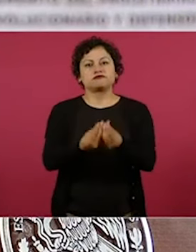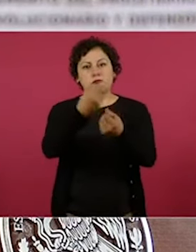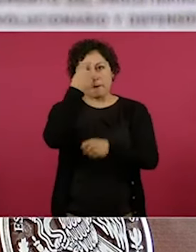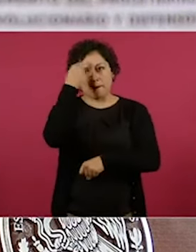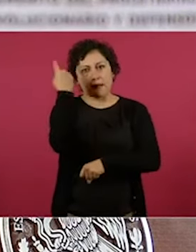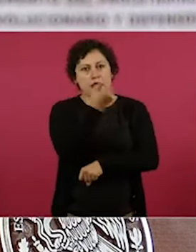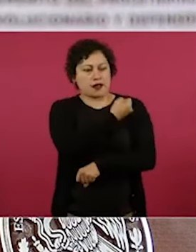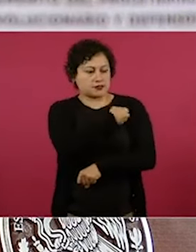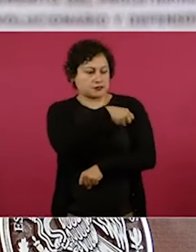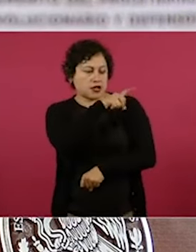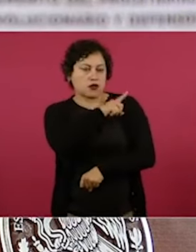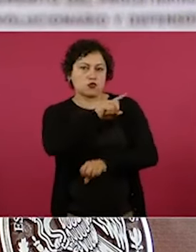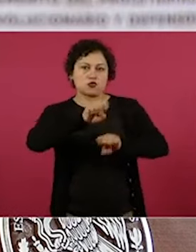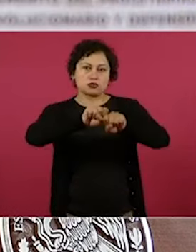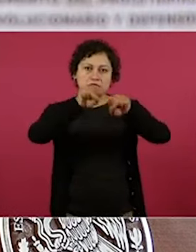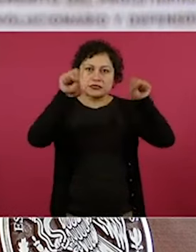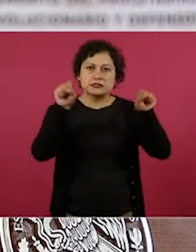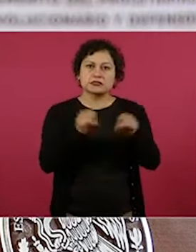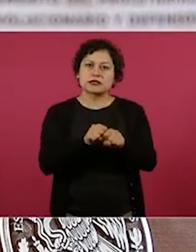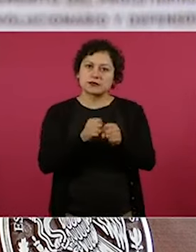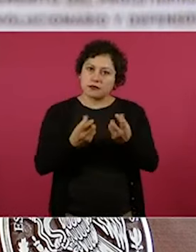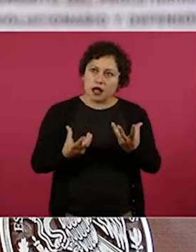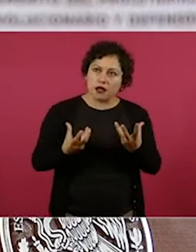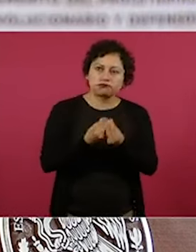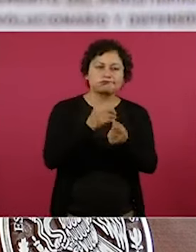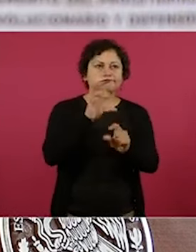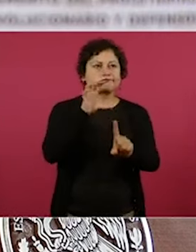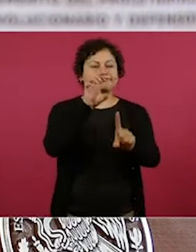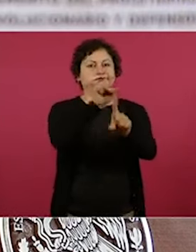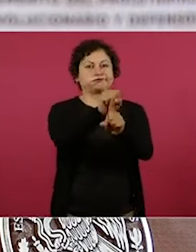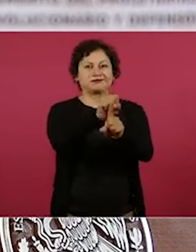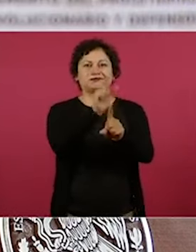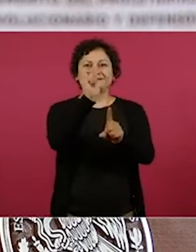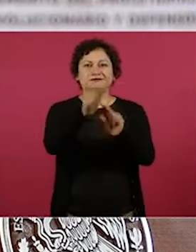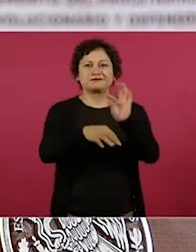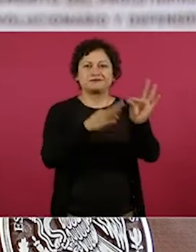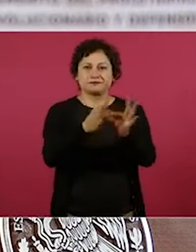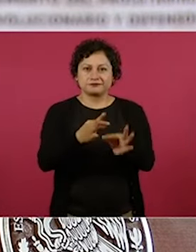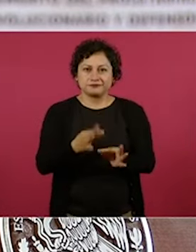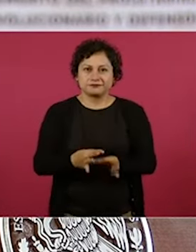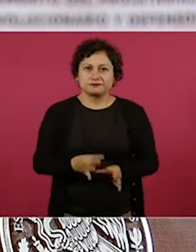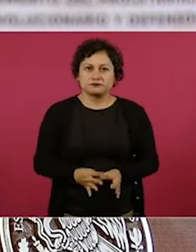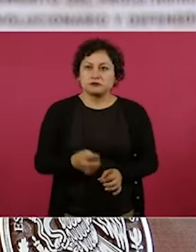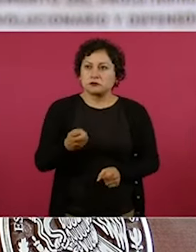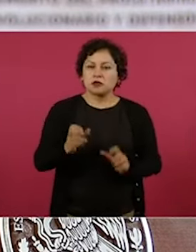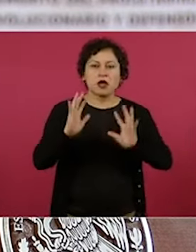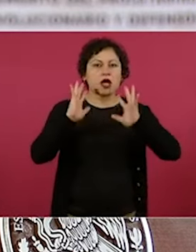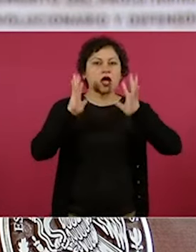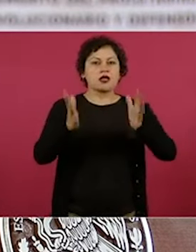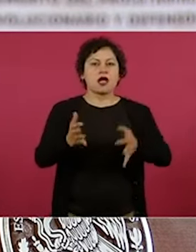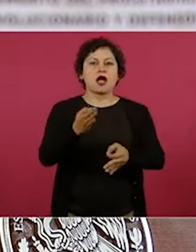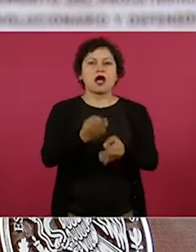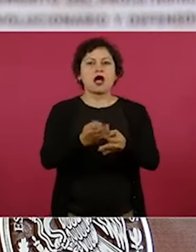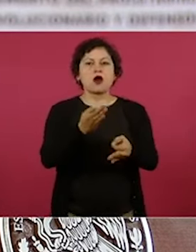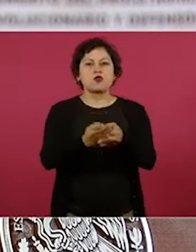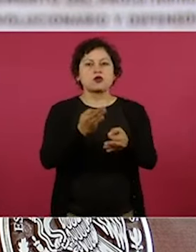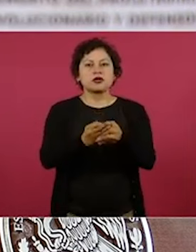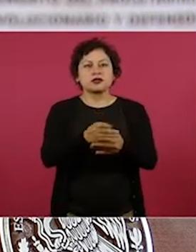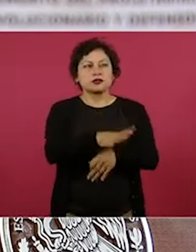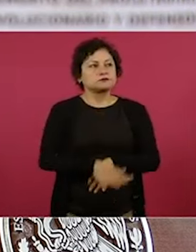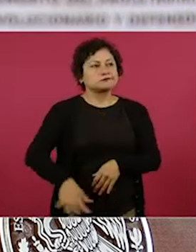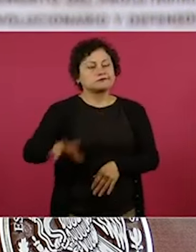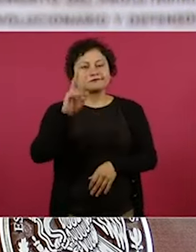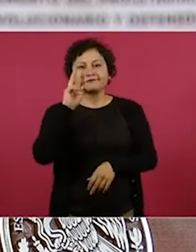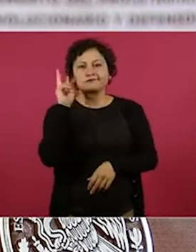nuestro gran pueblo, hecho que se establece ya como un valor. Me enorgullece